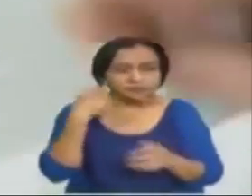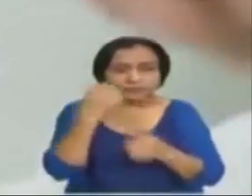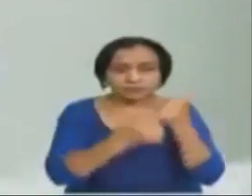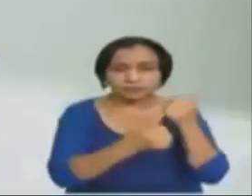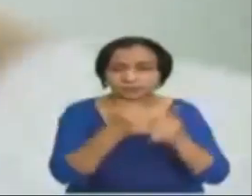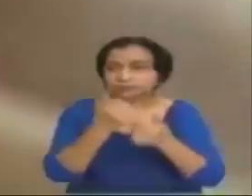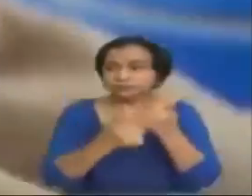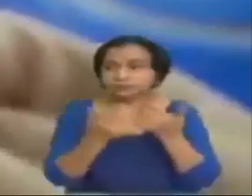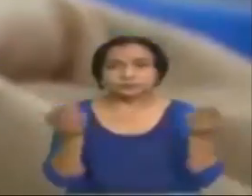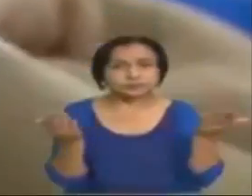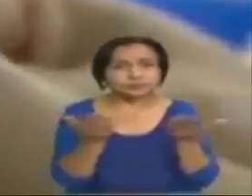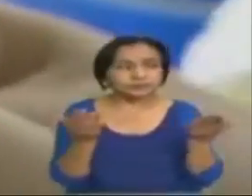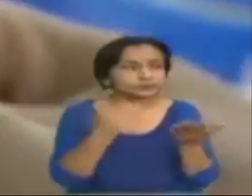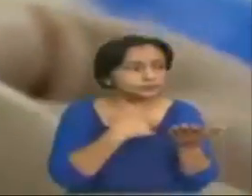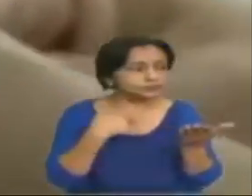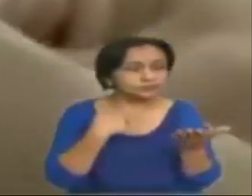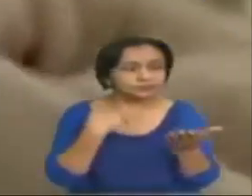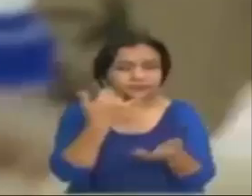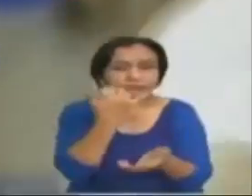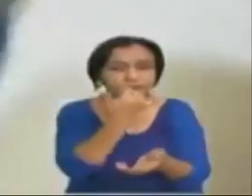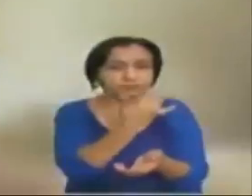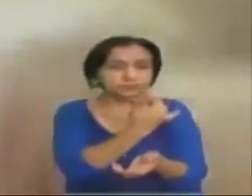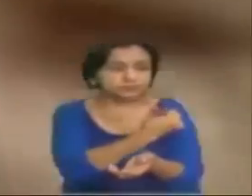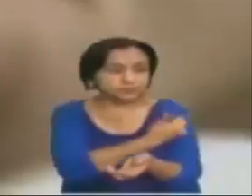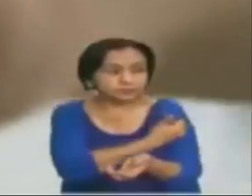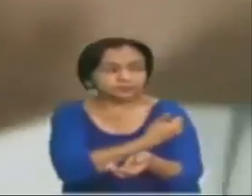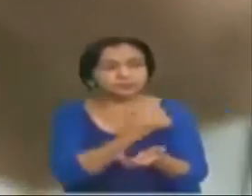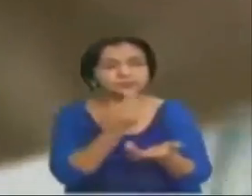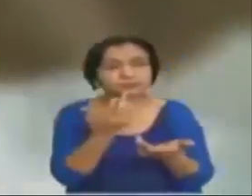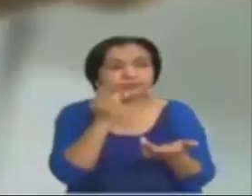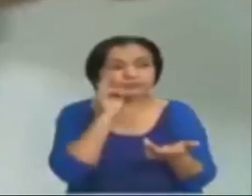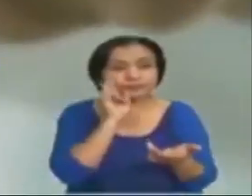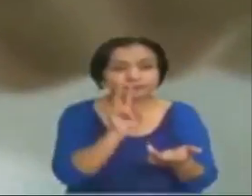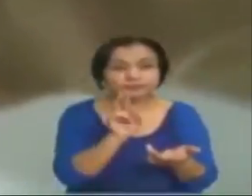la casa materna. Para Noticias 12, Gabriela Solórzano.